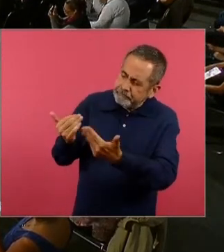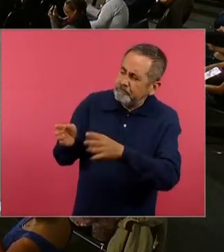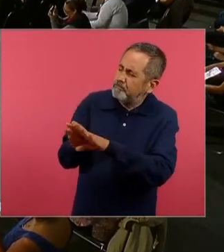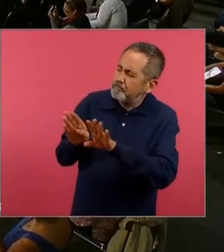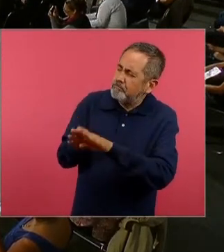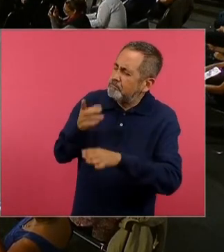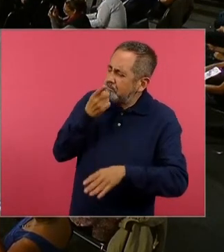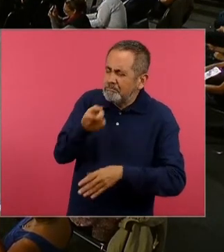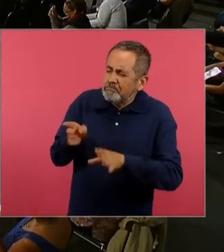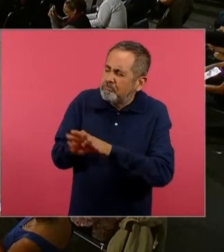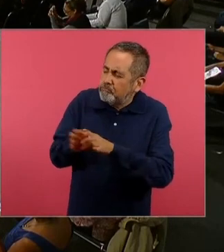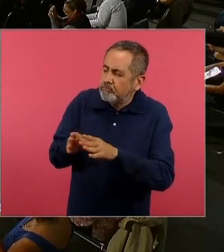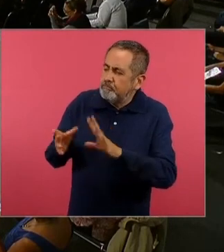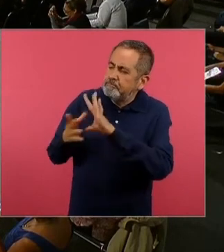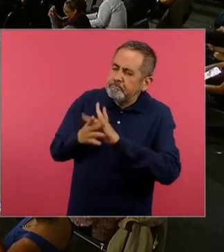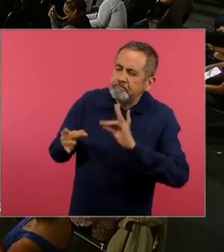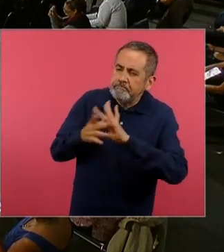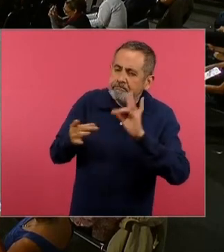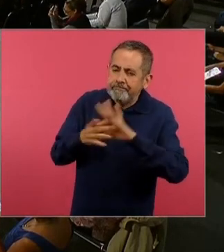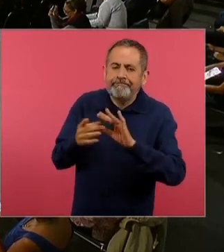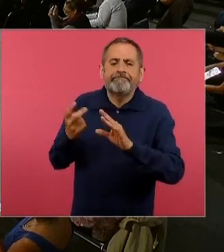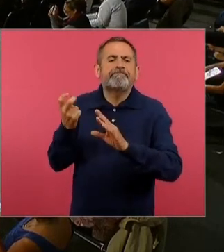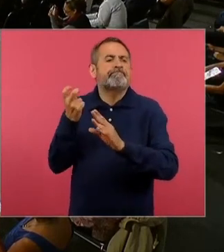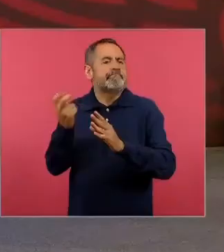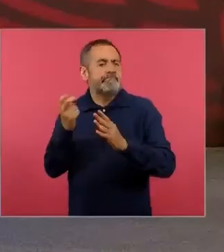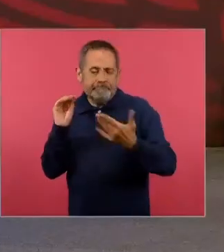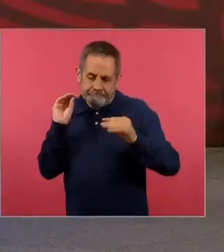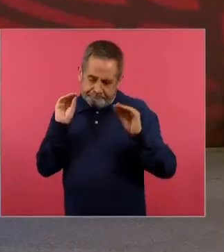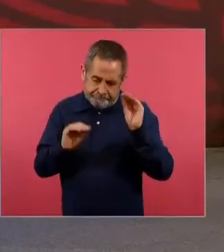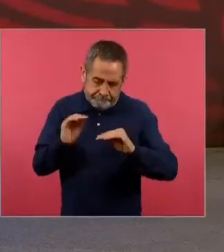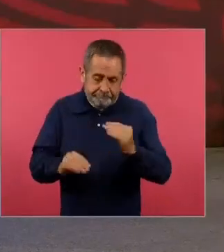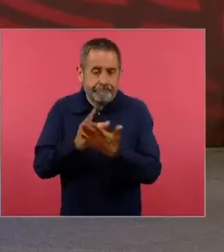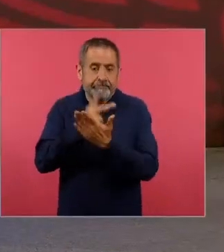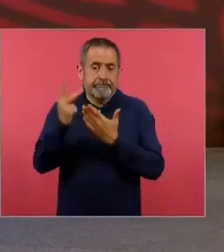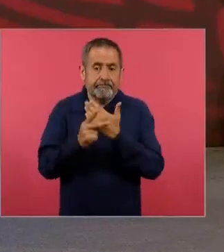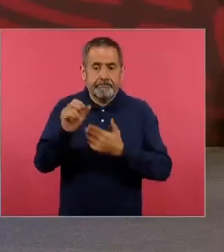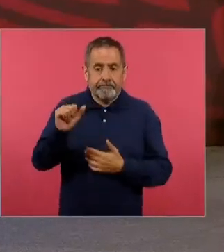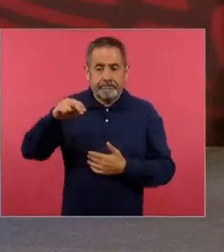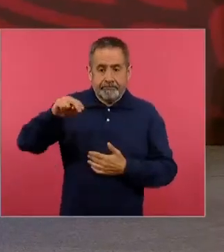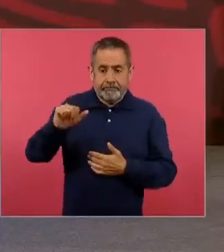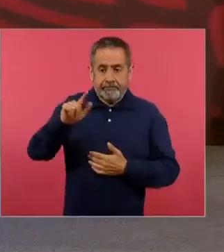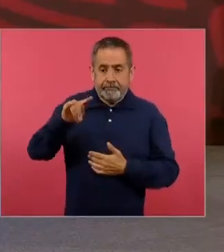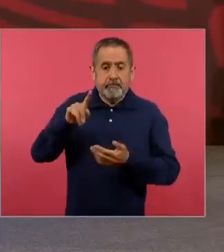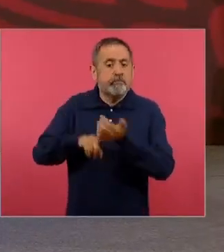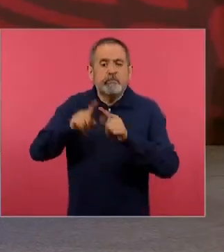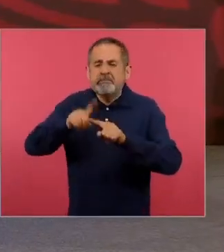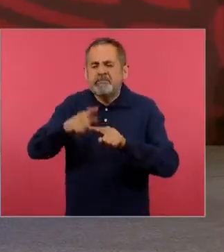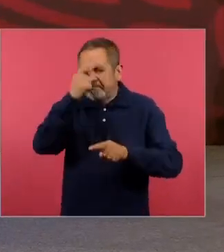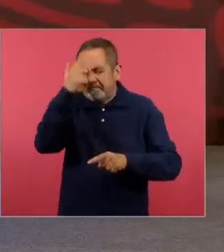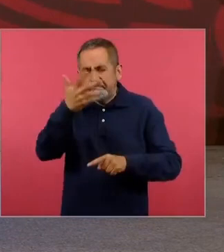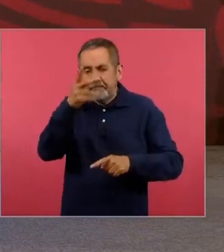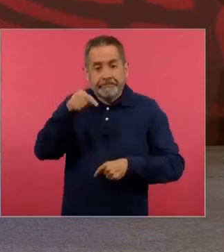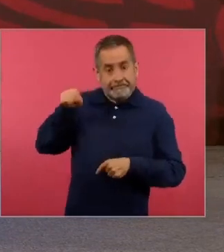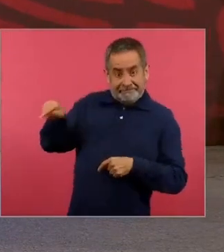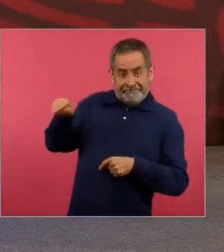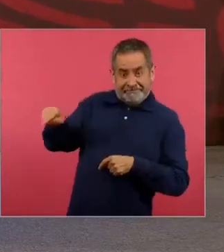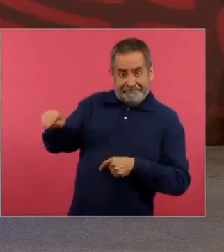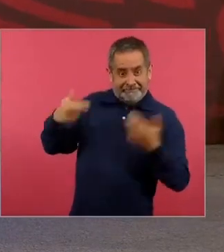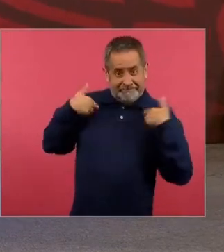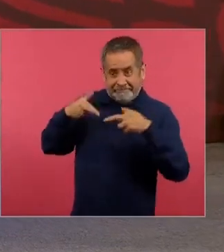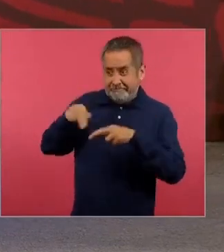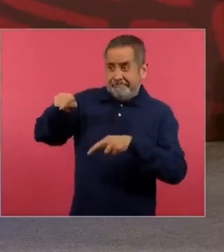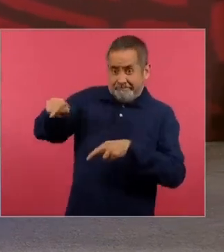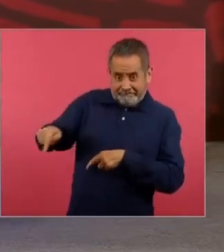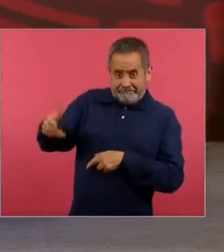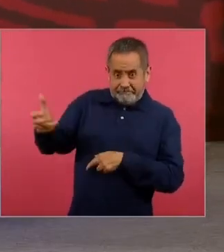y qué es lo que necesitan. Estos programas analíticos los construyen ellos, con lo que hay que enseñar y con lo que está planteado en el